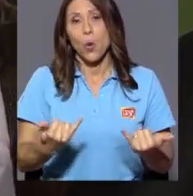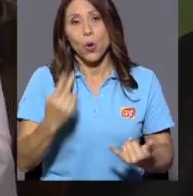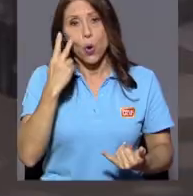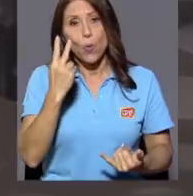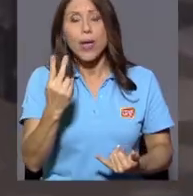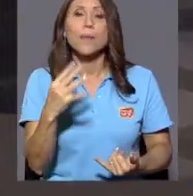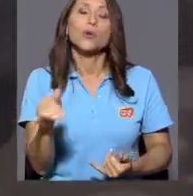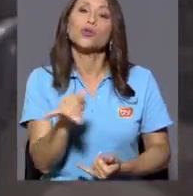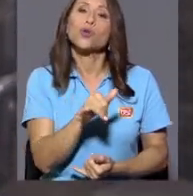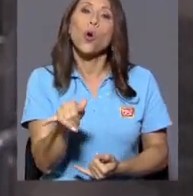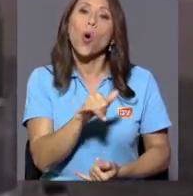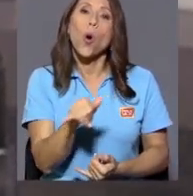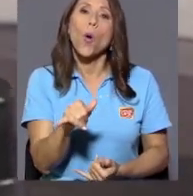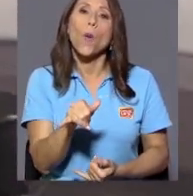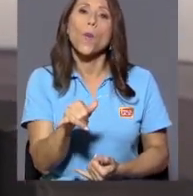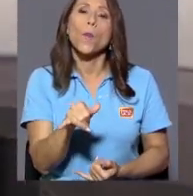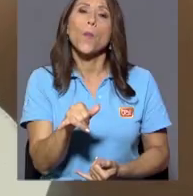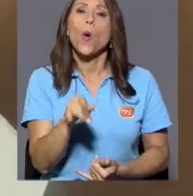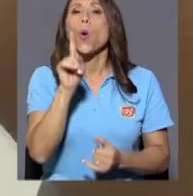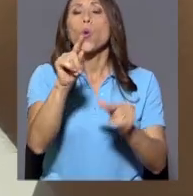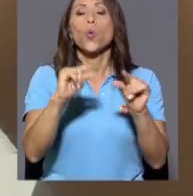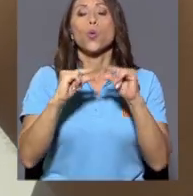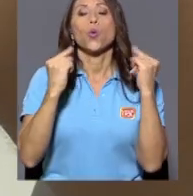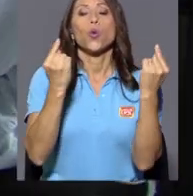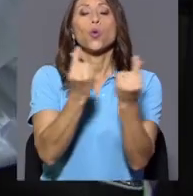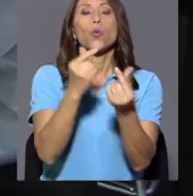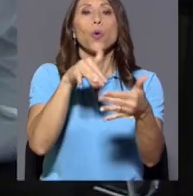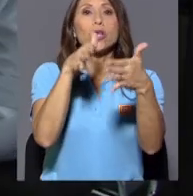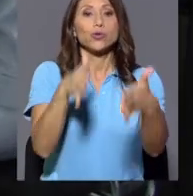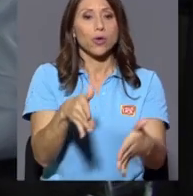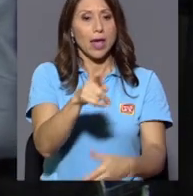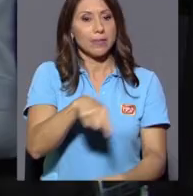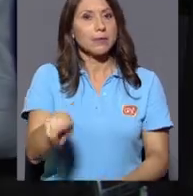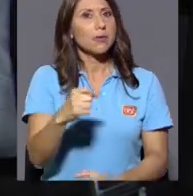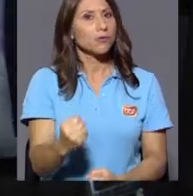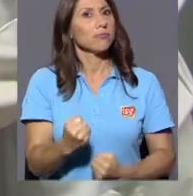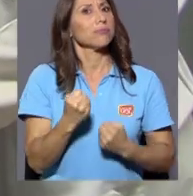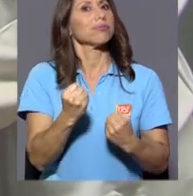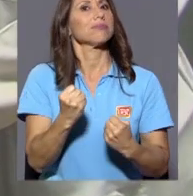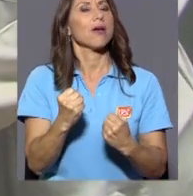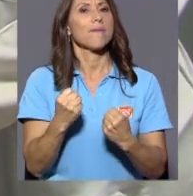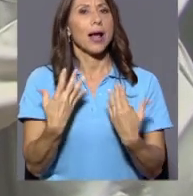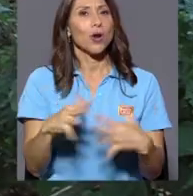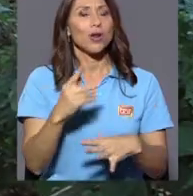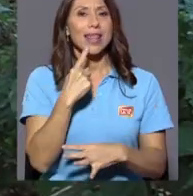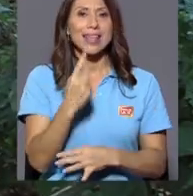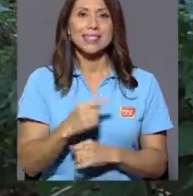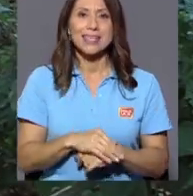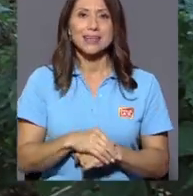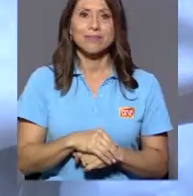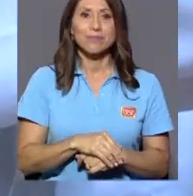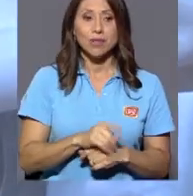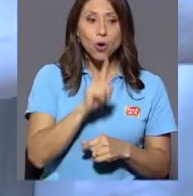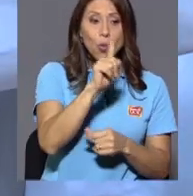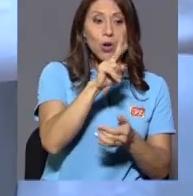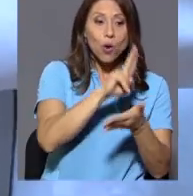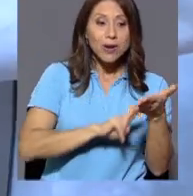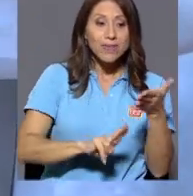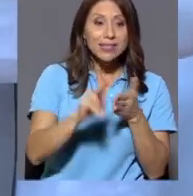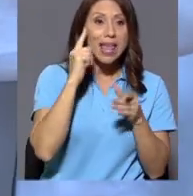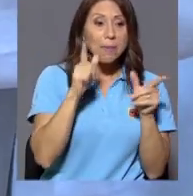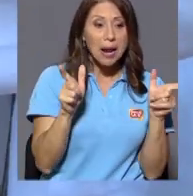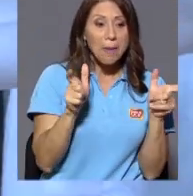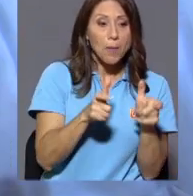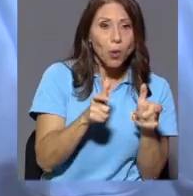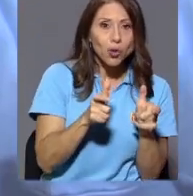como una gesta de un grupo de estudiantes que tuvieron el valor de decir de una universidad para pocos vamos a pelear